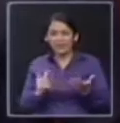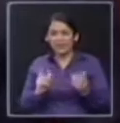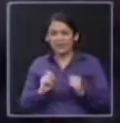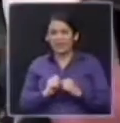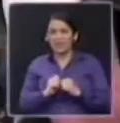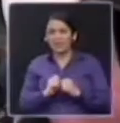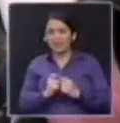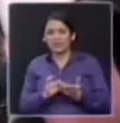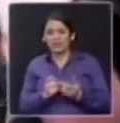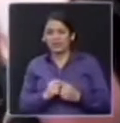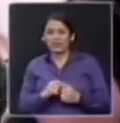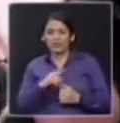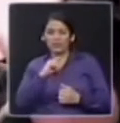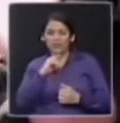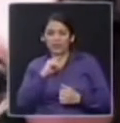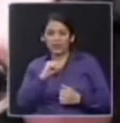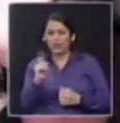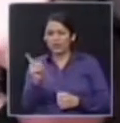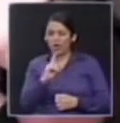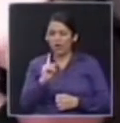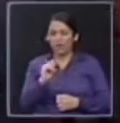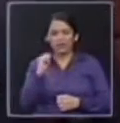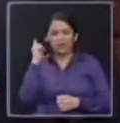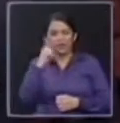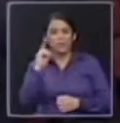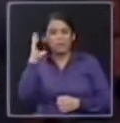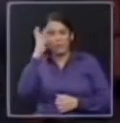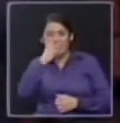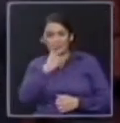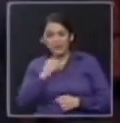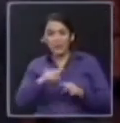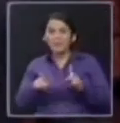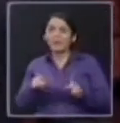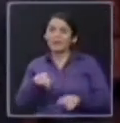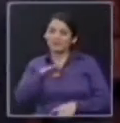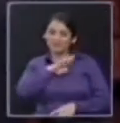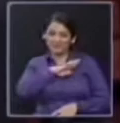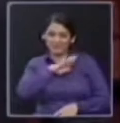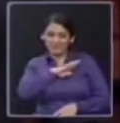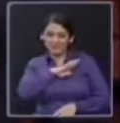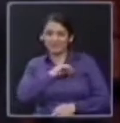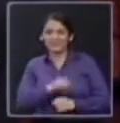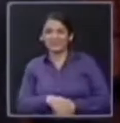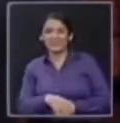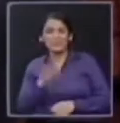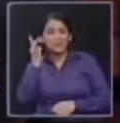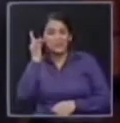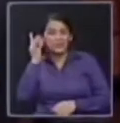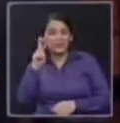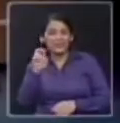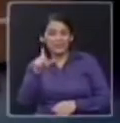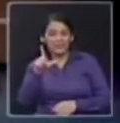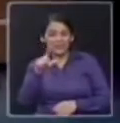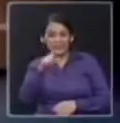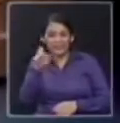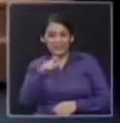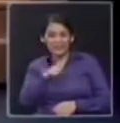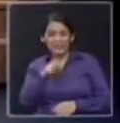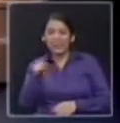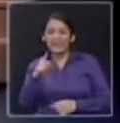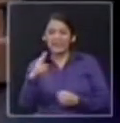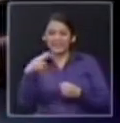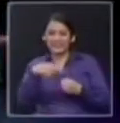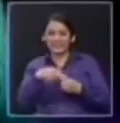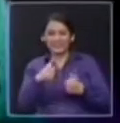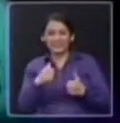y bellísimas. Son Erika Vélez y Carolina Jaume, que están haciendo un trabajo increíble y muy divertido. Yo creo que la gente lo va a disfrutar mucho. Martín Guerrero